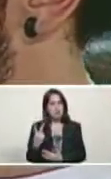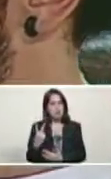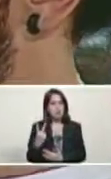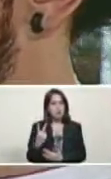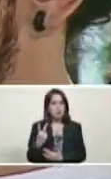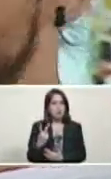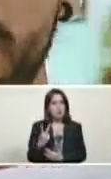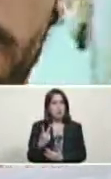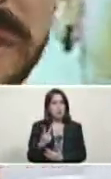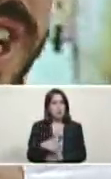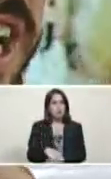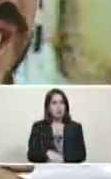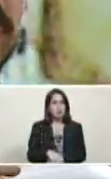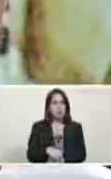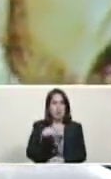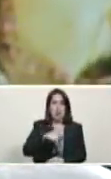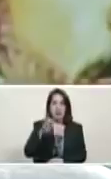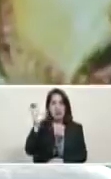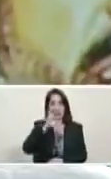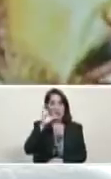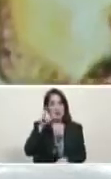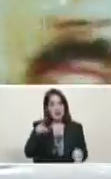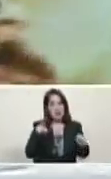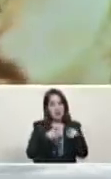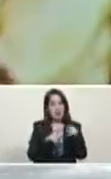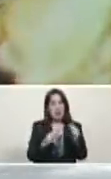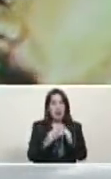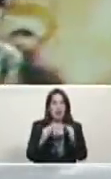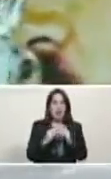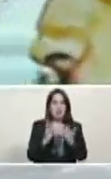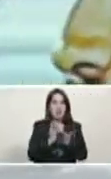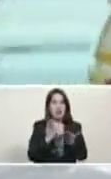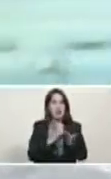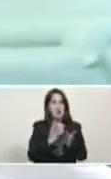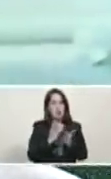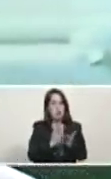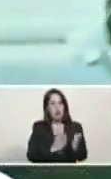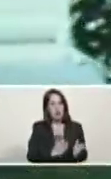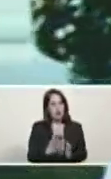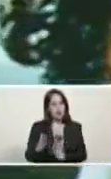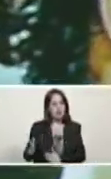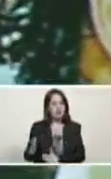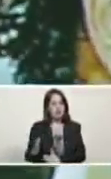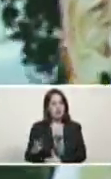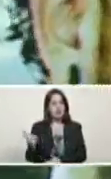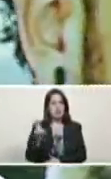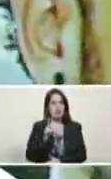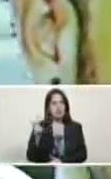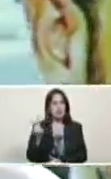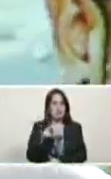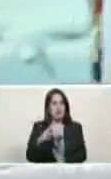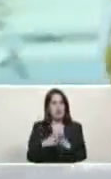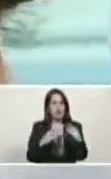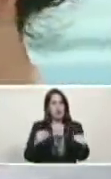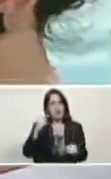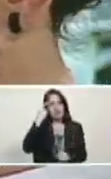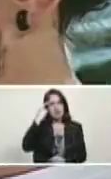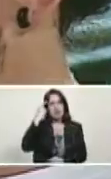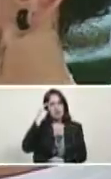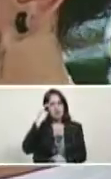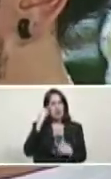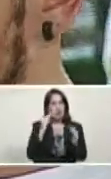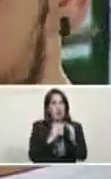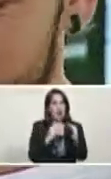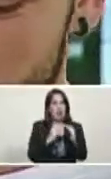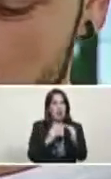precisamente en nuestra casa que fue la escuela venezolana de planificación todos sabemos de nuestra casa